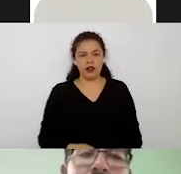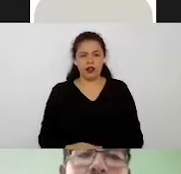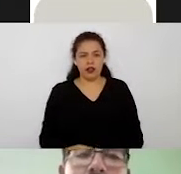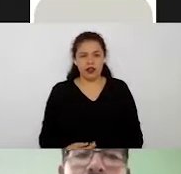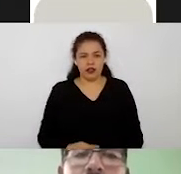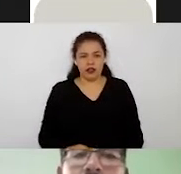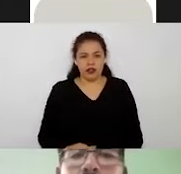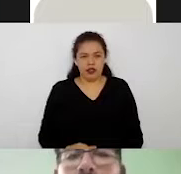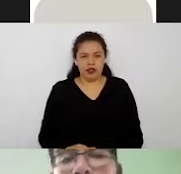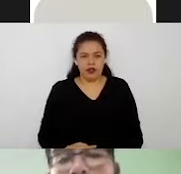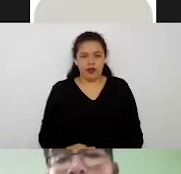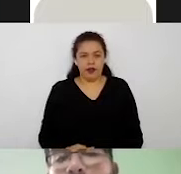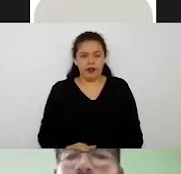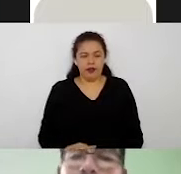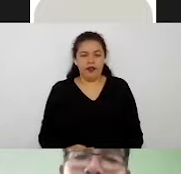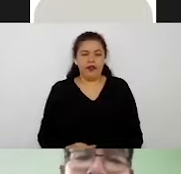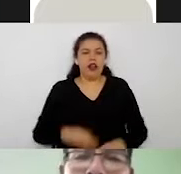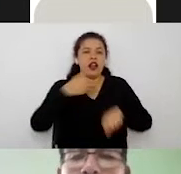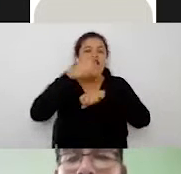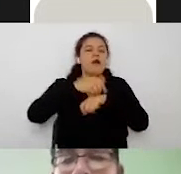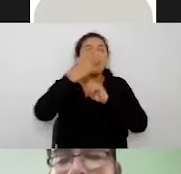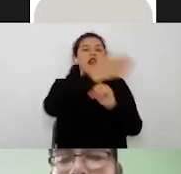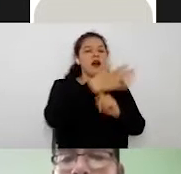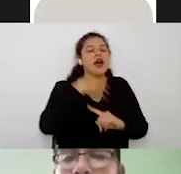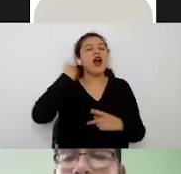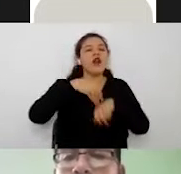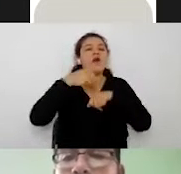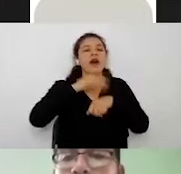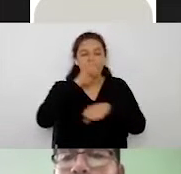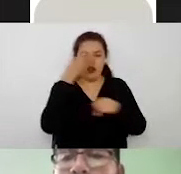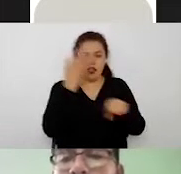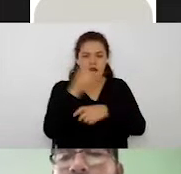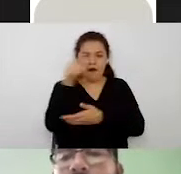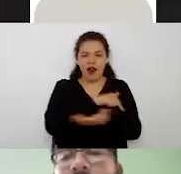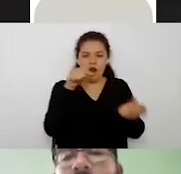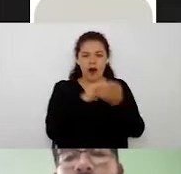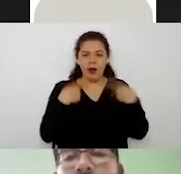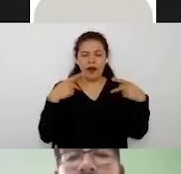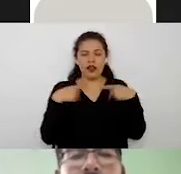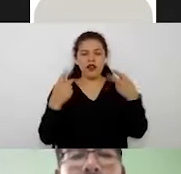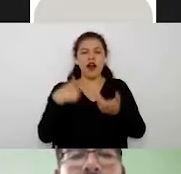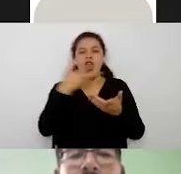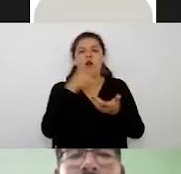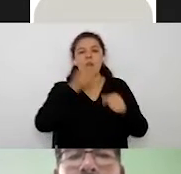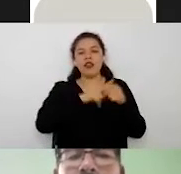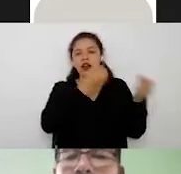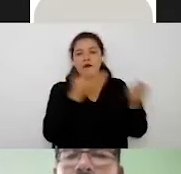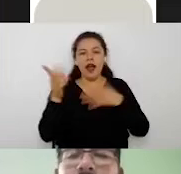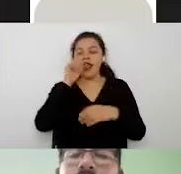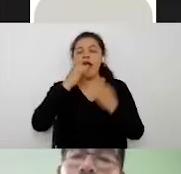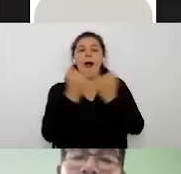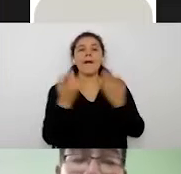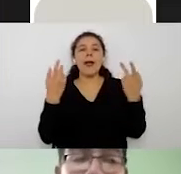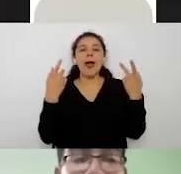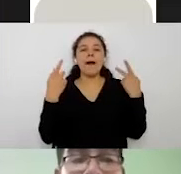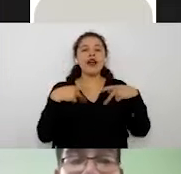el número de la ambulancia, el nombre del responsable, dependencia, el lugar donde será remitido el paciente y realizar la llamada a familiares del lesionado.